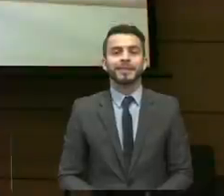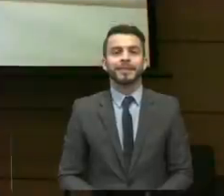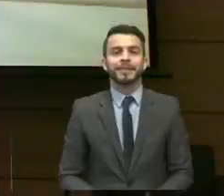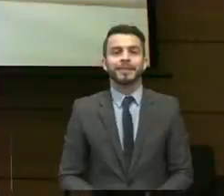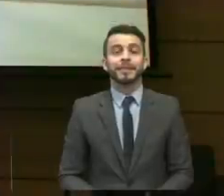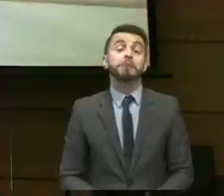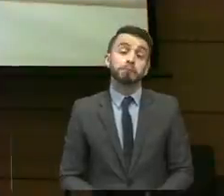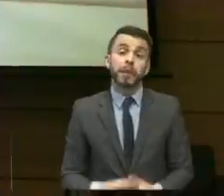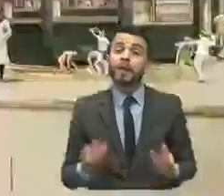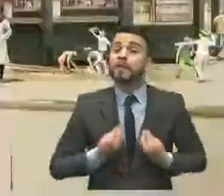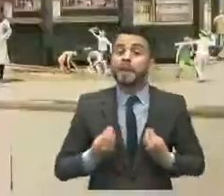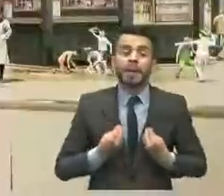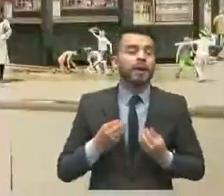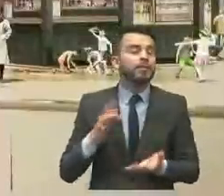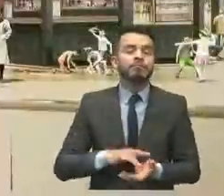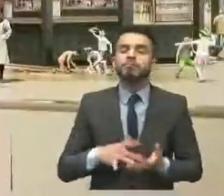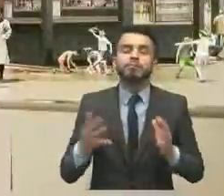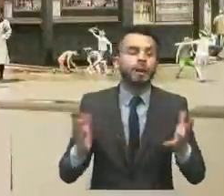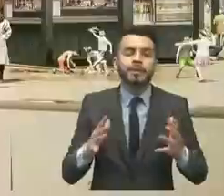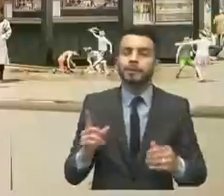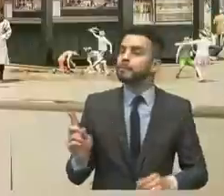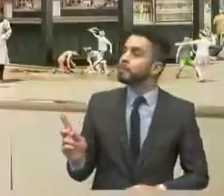se puede vivir más o menos así.